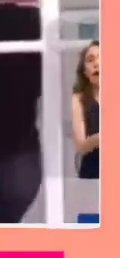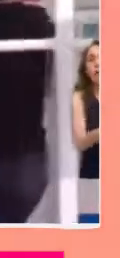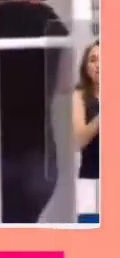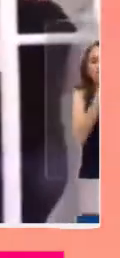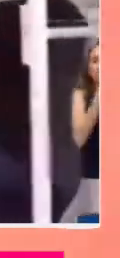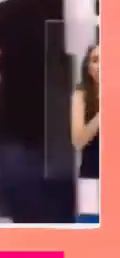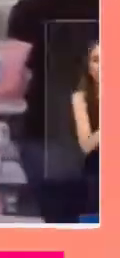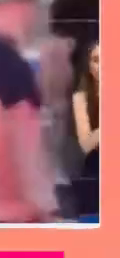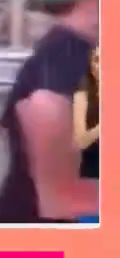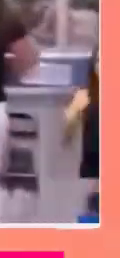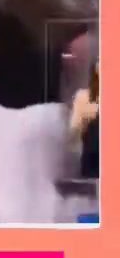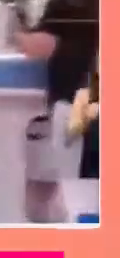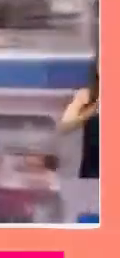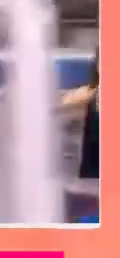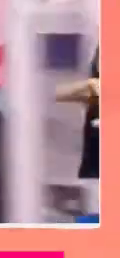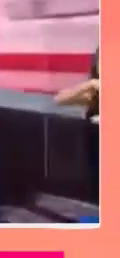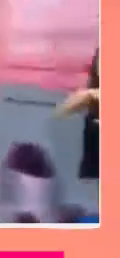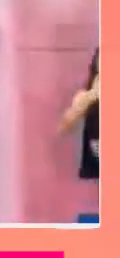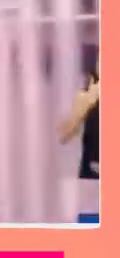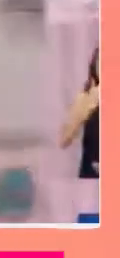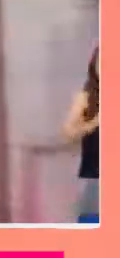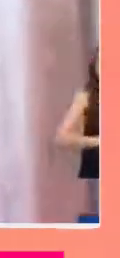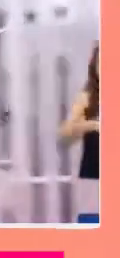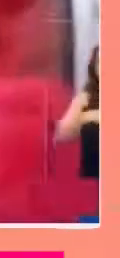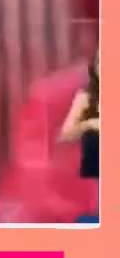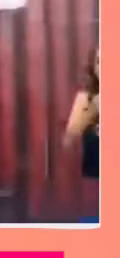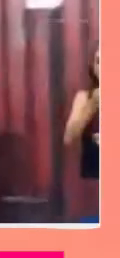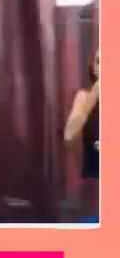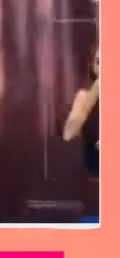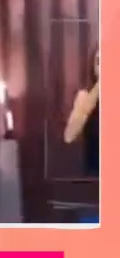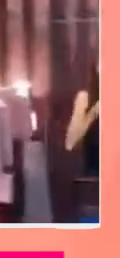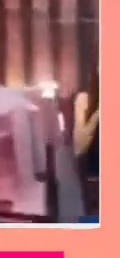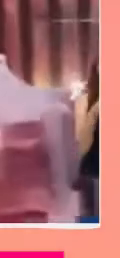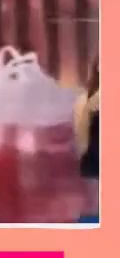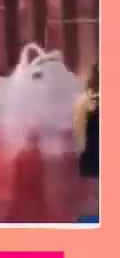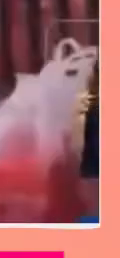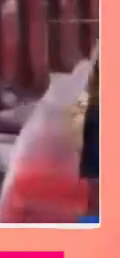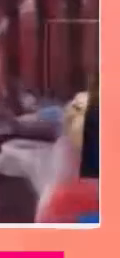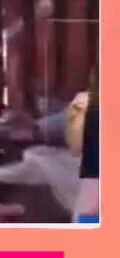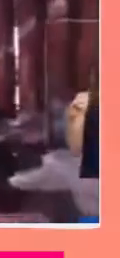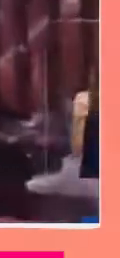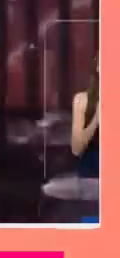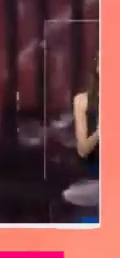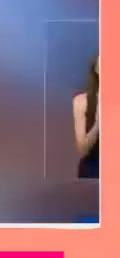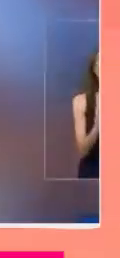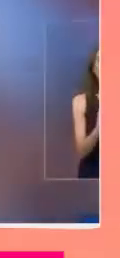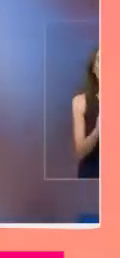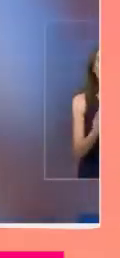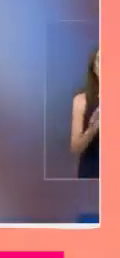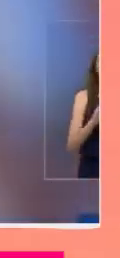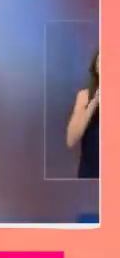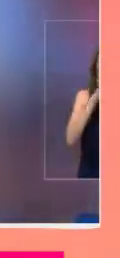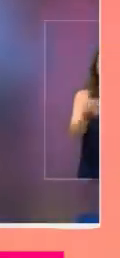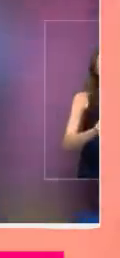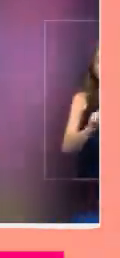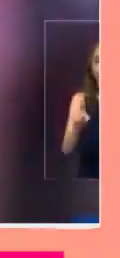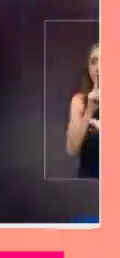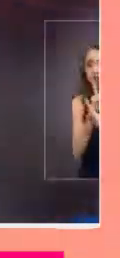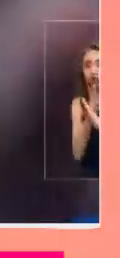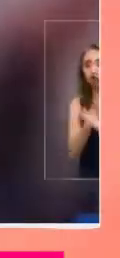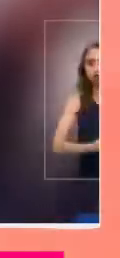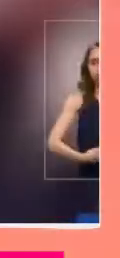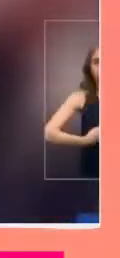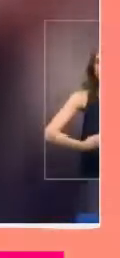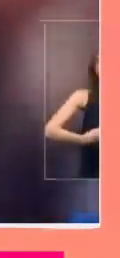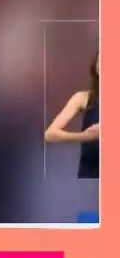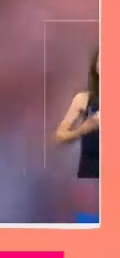sancionadas incluso por la ley 20.000, que pena y sanciona el tráfico ilícito de droga. Esto es como vender cocaína. ¿Cuáles son las penas que arriesgan las